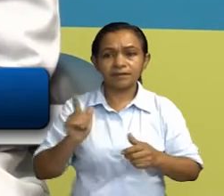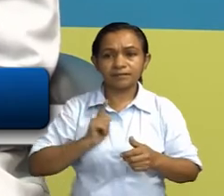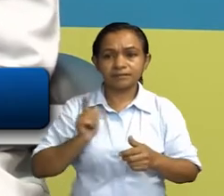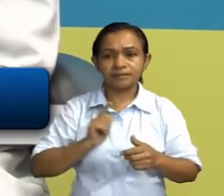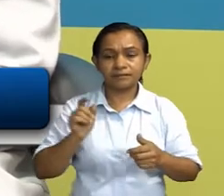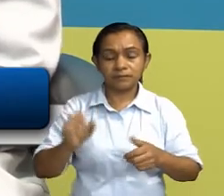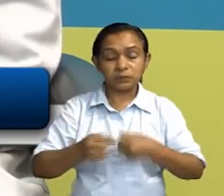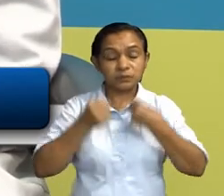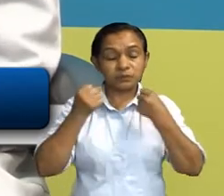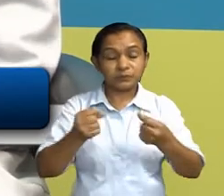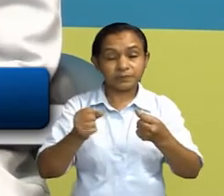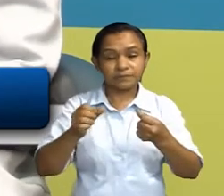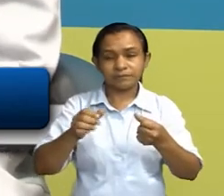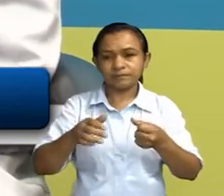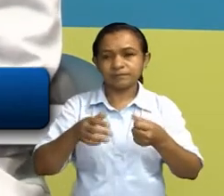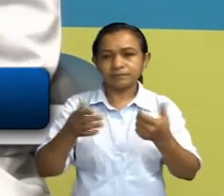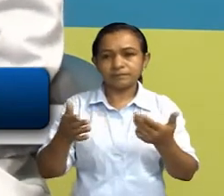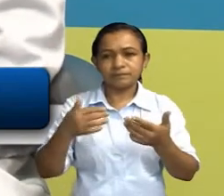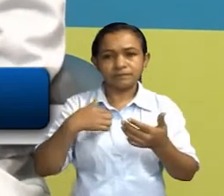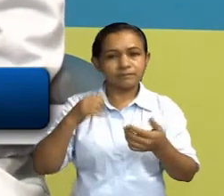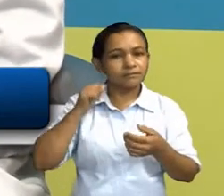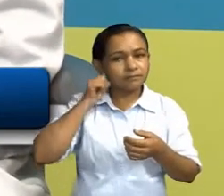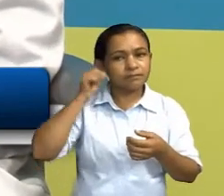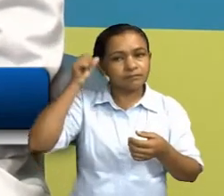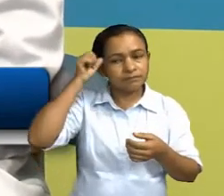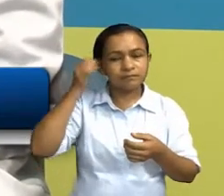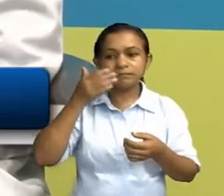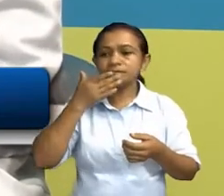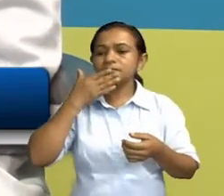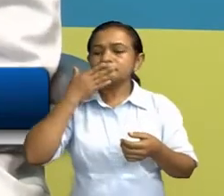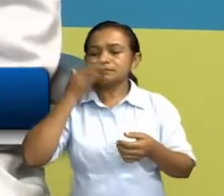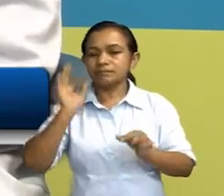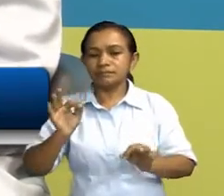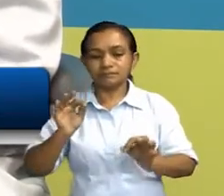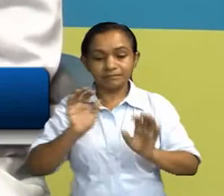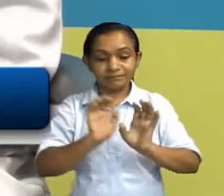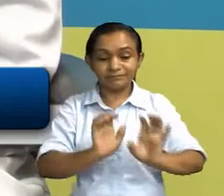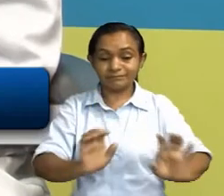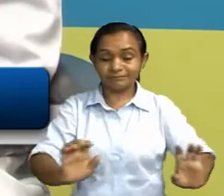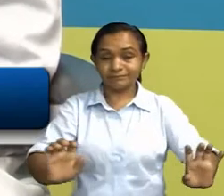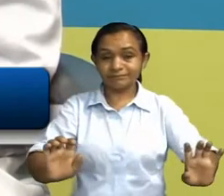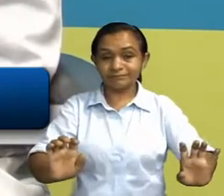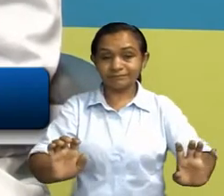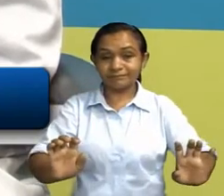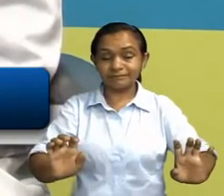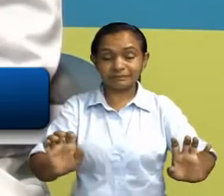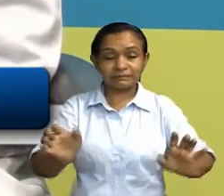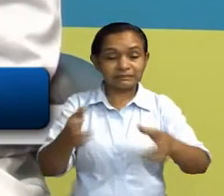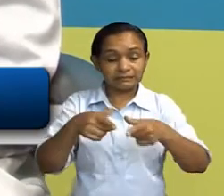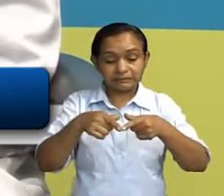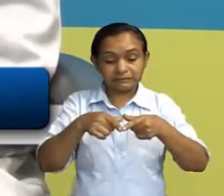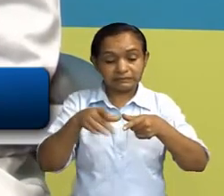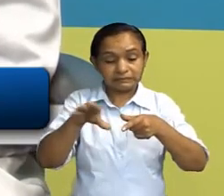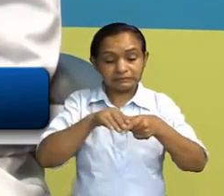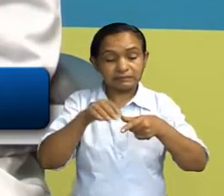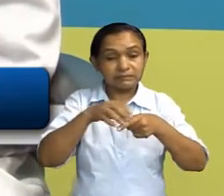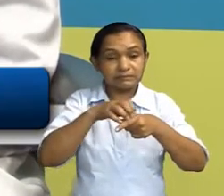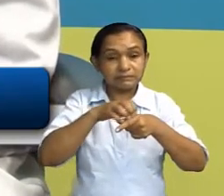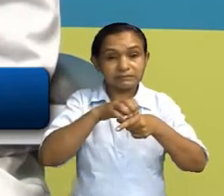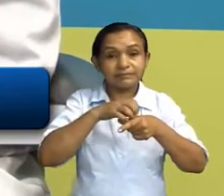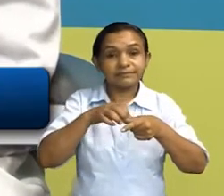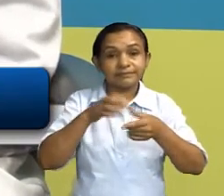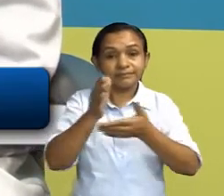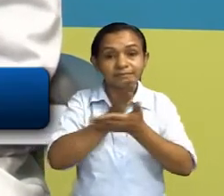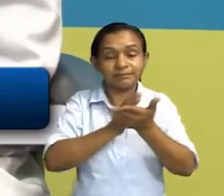olores muy fuertes que para nosotros adultos podrían ser agradables, pero para las niñas pueden crear infecciones. De hecho,